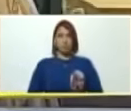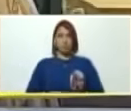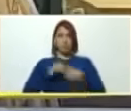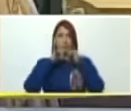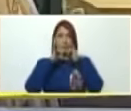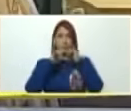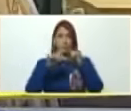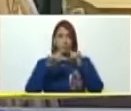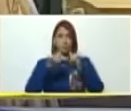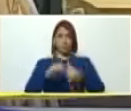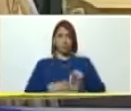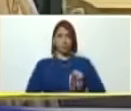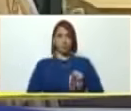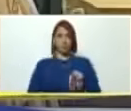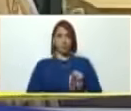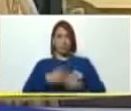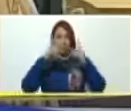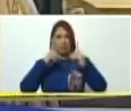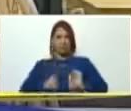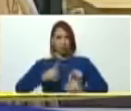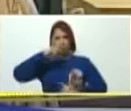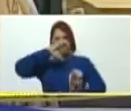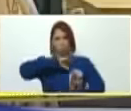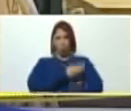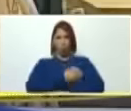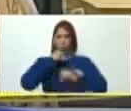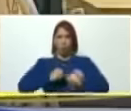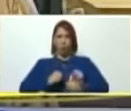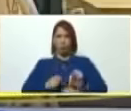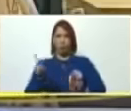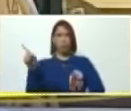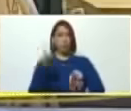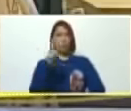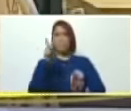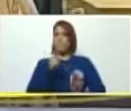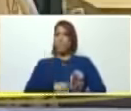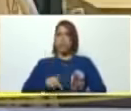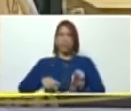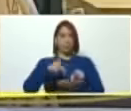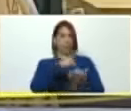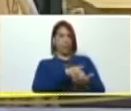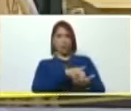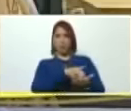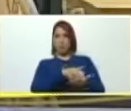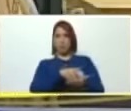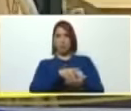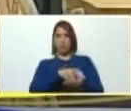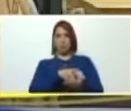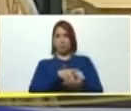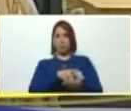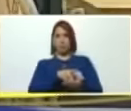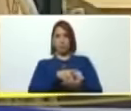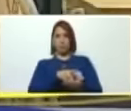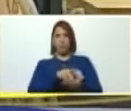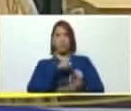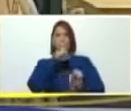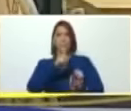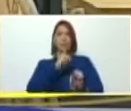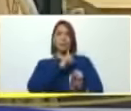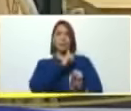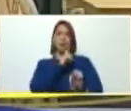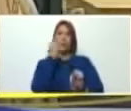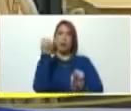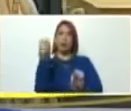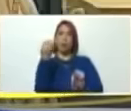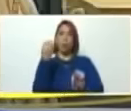anunció su decisión firme de no participar en la mal llamada Cumbre de las